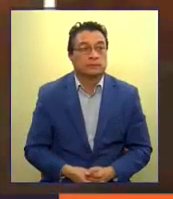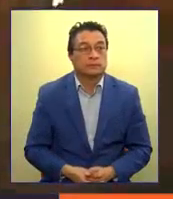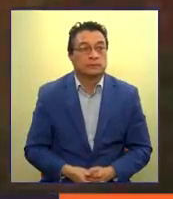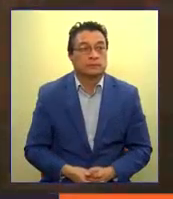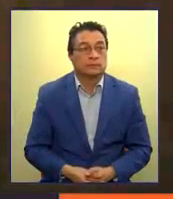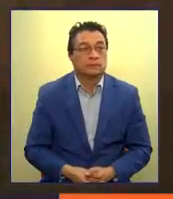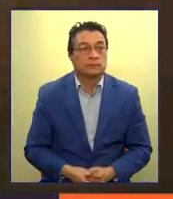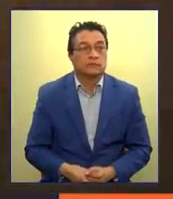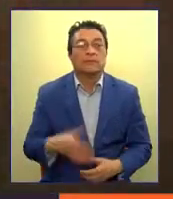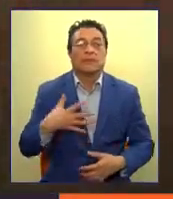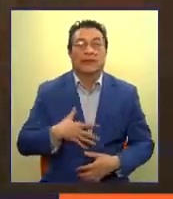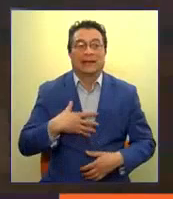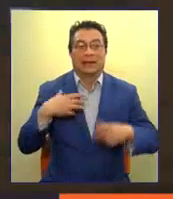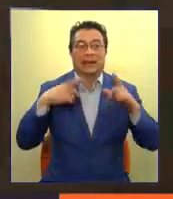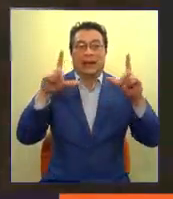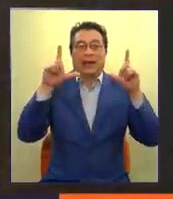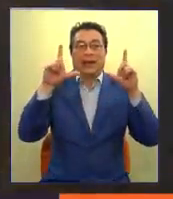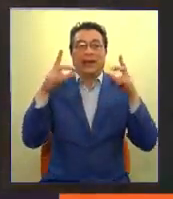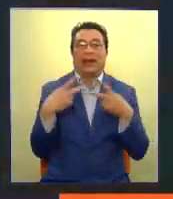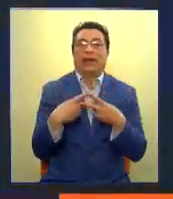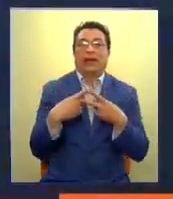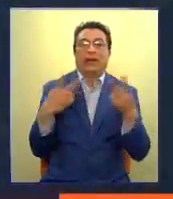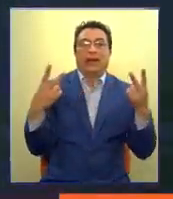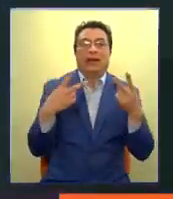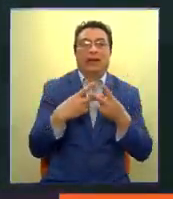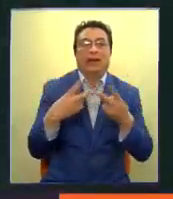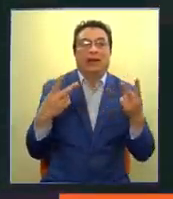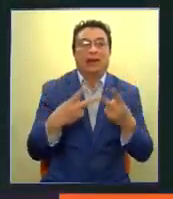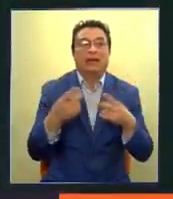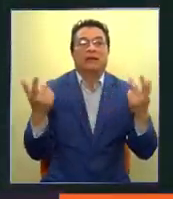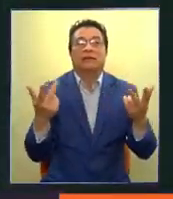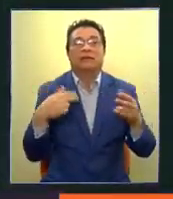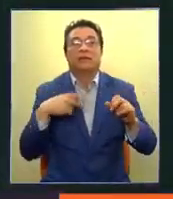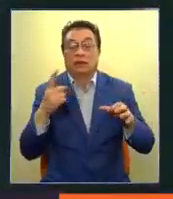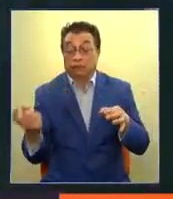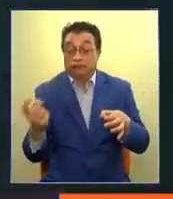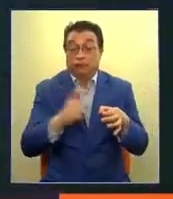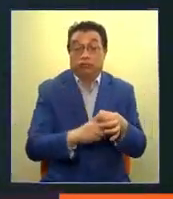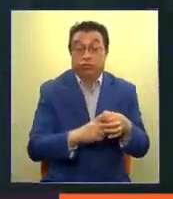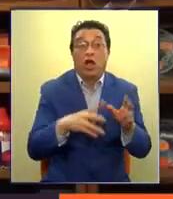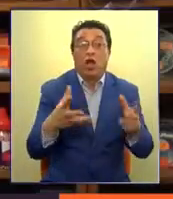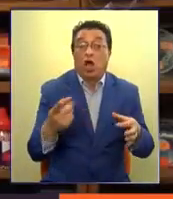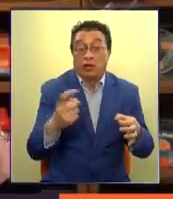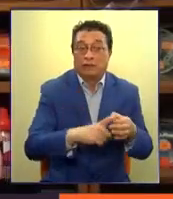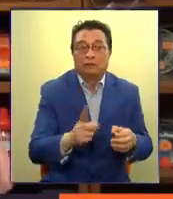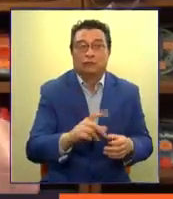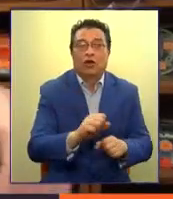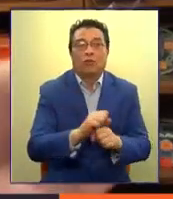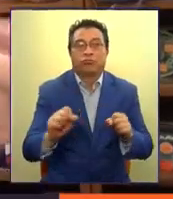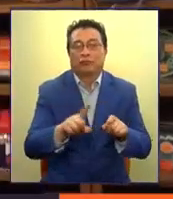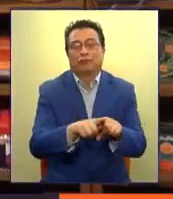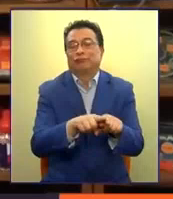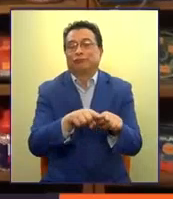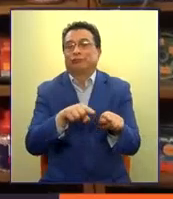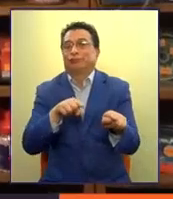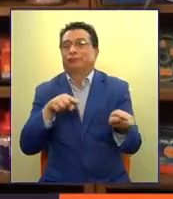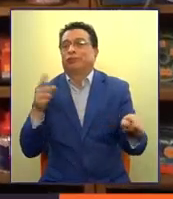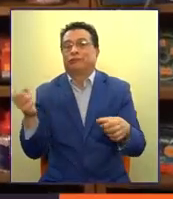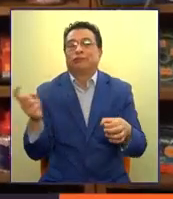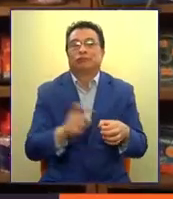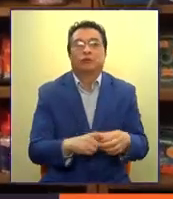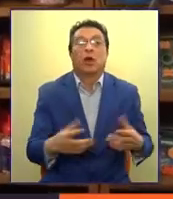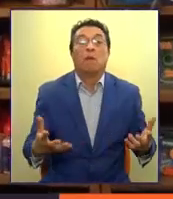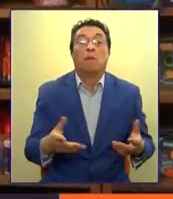Querer registrarla o hacer algún tema de inscripción sería imposible y demasiado engorroso. ¿Y por qué me